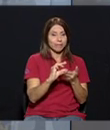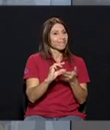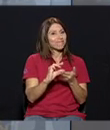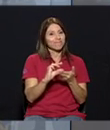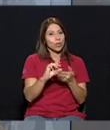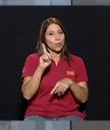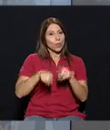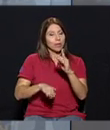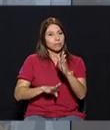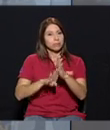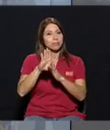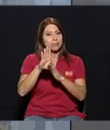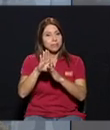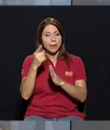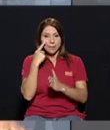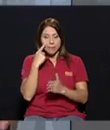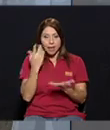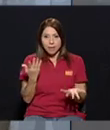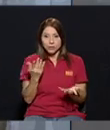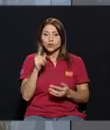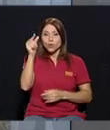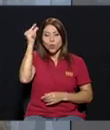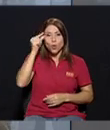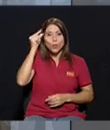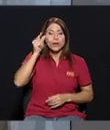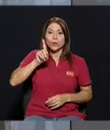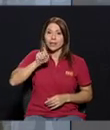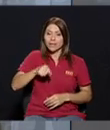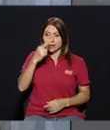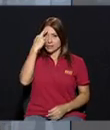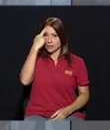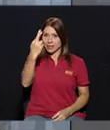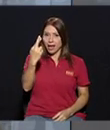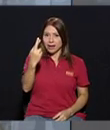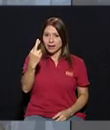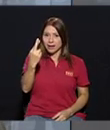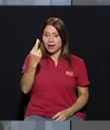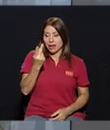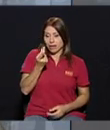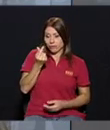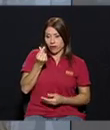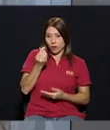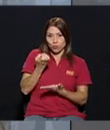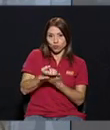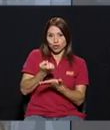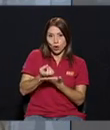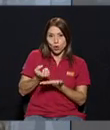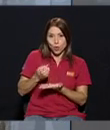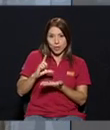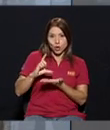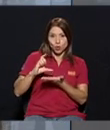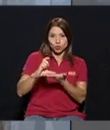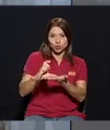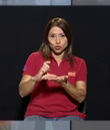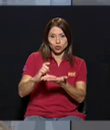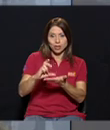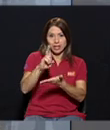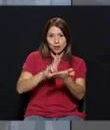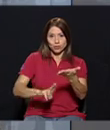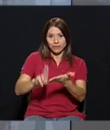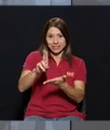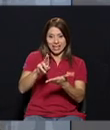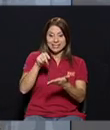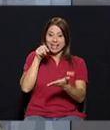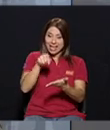Estudiemos los casos para que veamos. Sí. Es decir, un gobierno tiene que respetar unos recursos económicos con los que funcionan